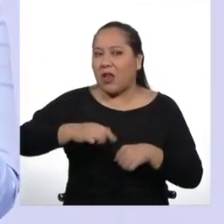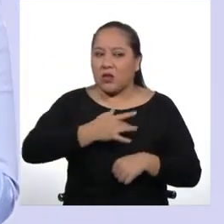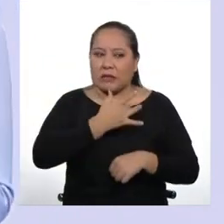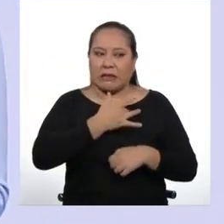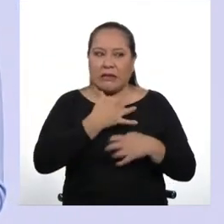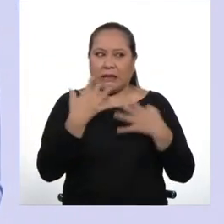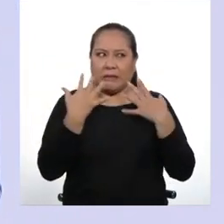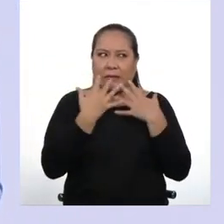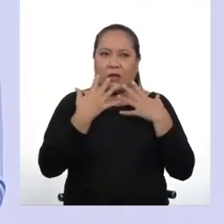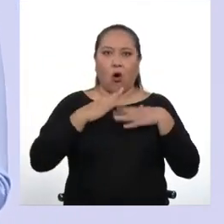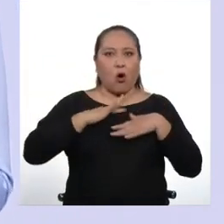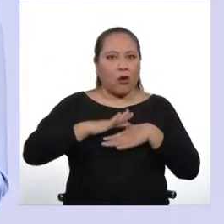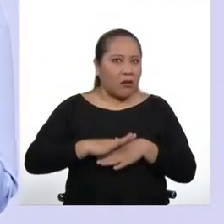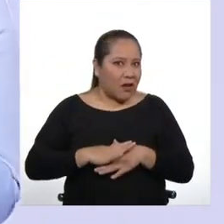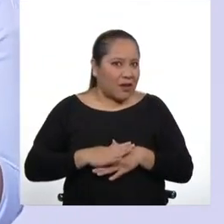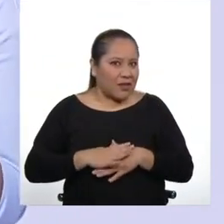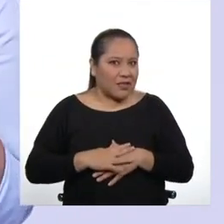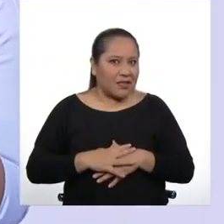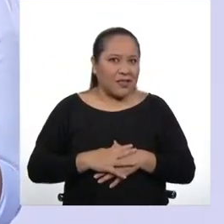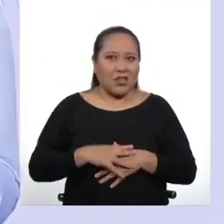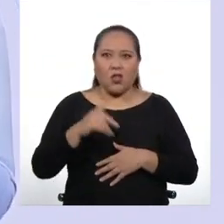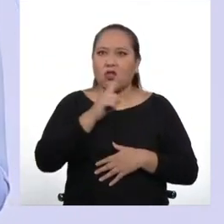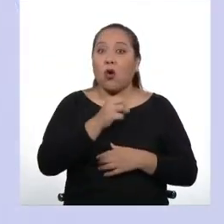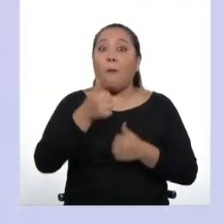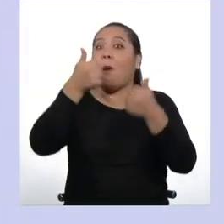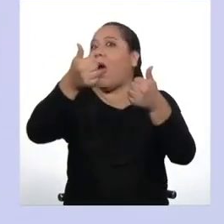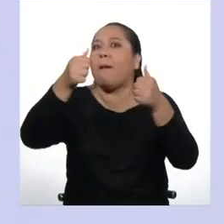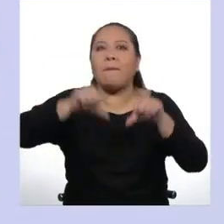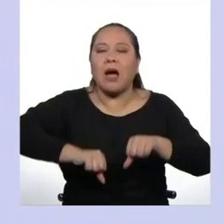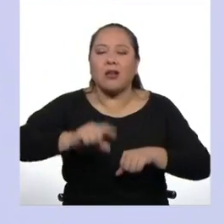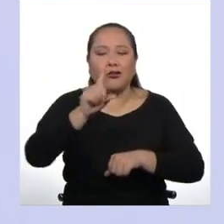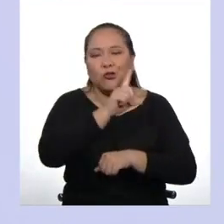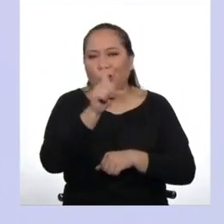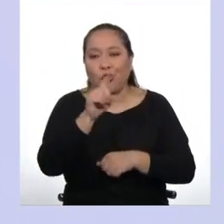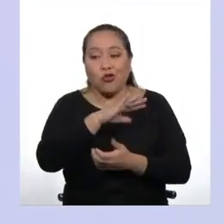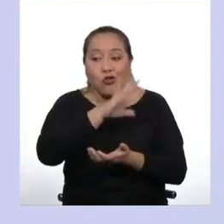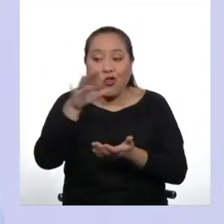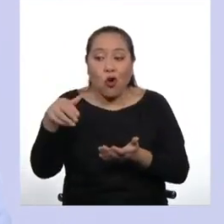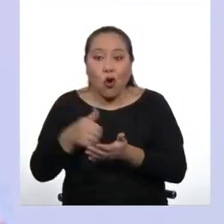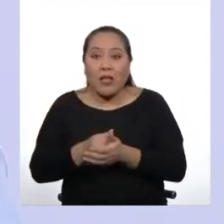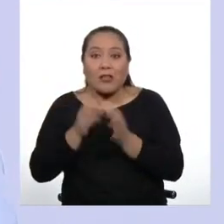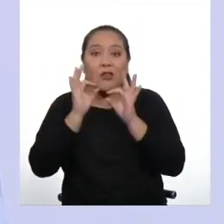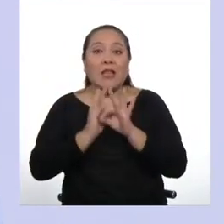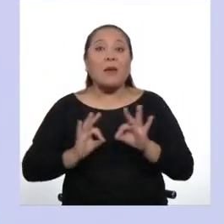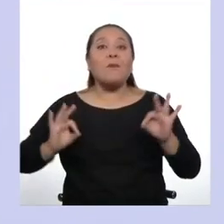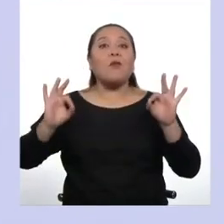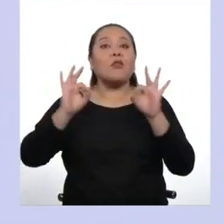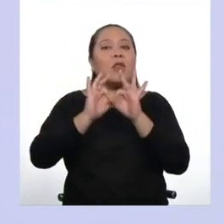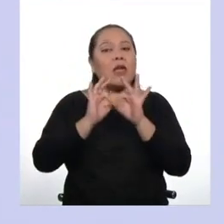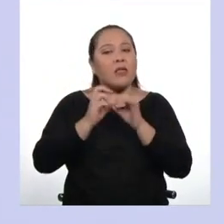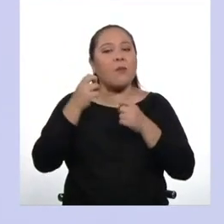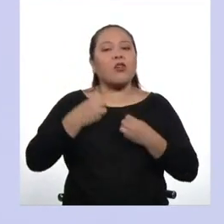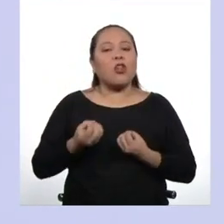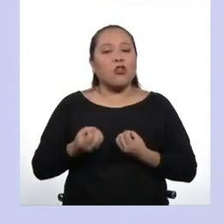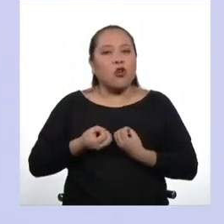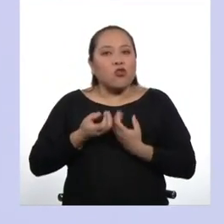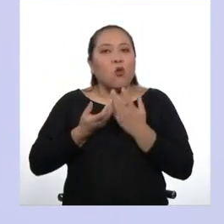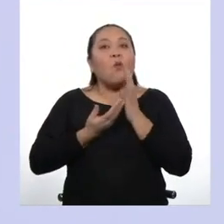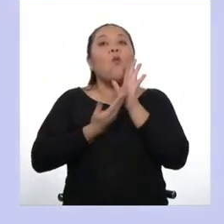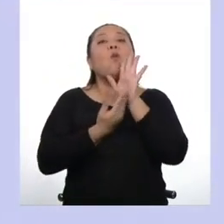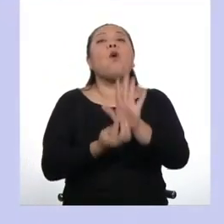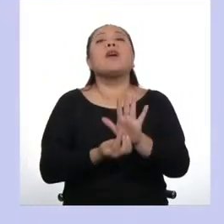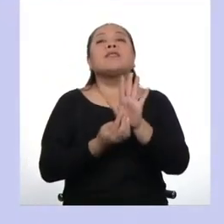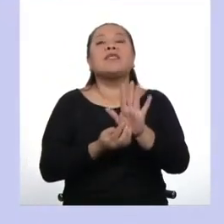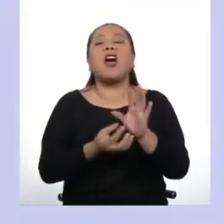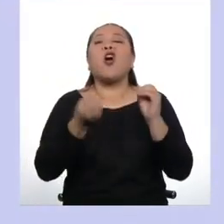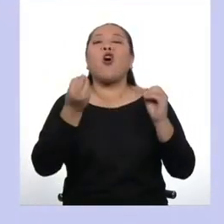o nos tranquiliza. No son buenas ni malas. Todas son importantes porque nos dicen algo sobre cómo estamos viviendo este